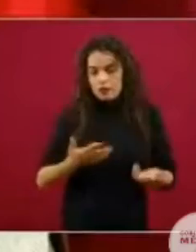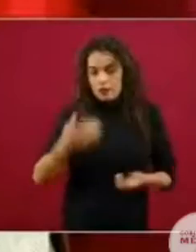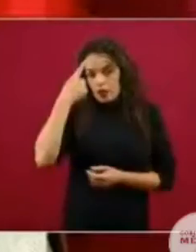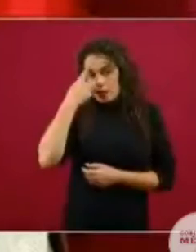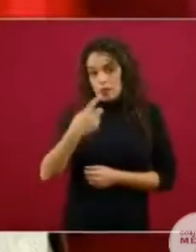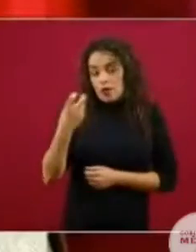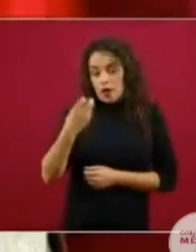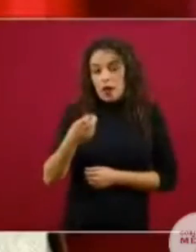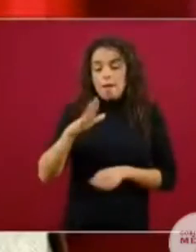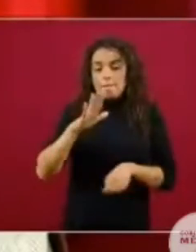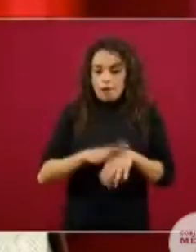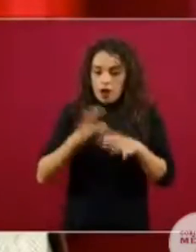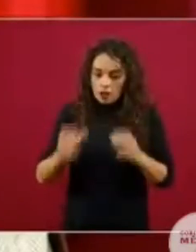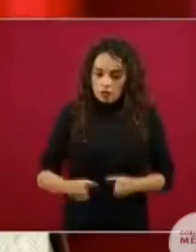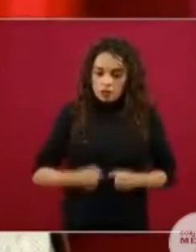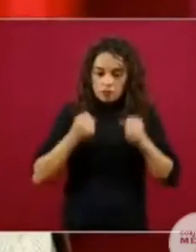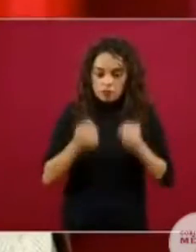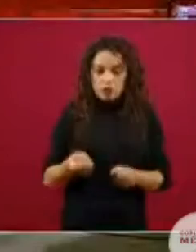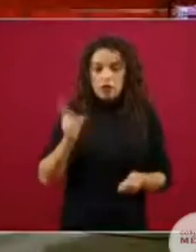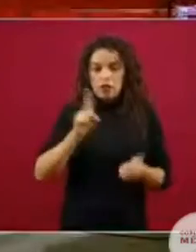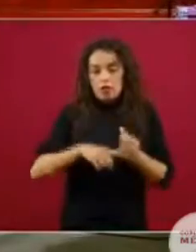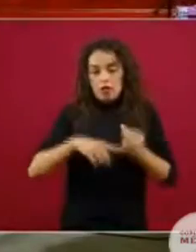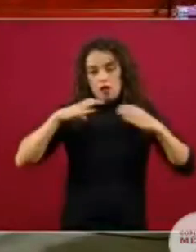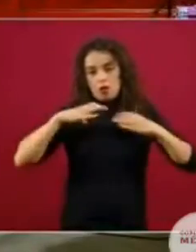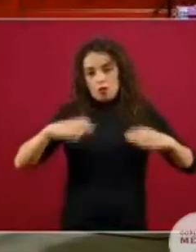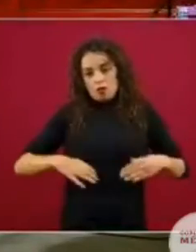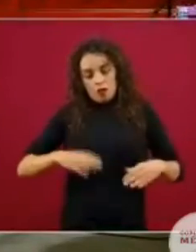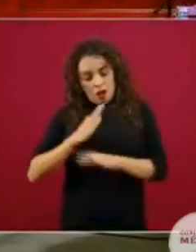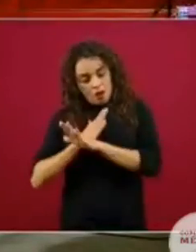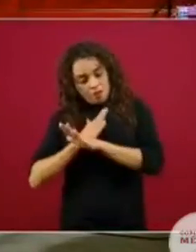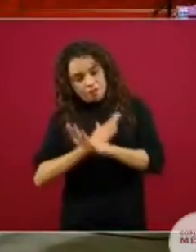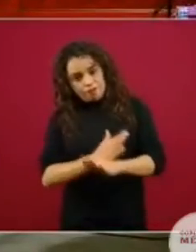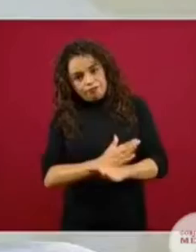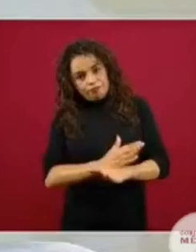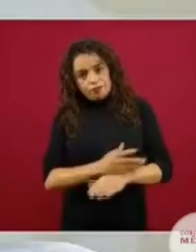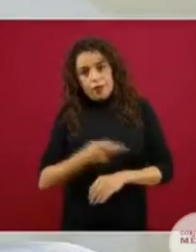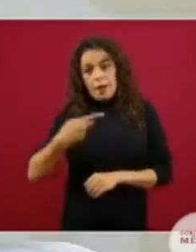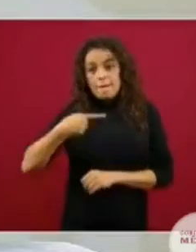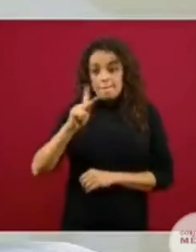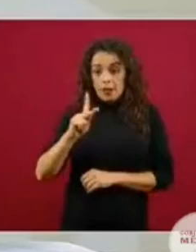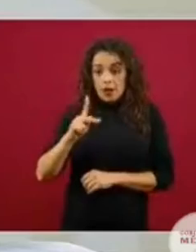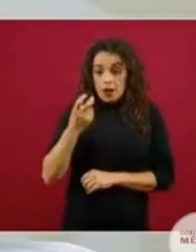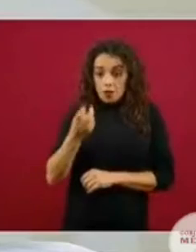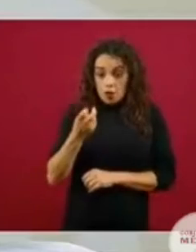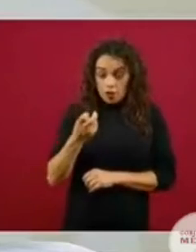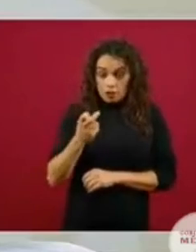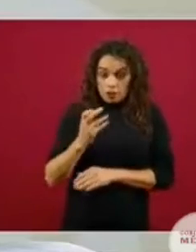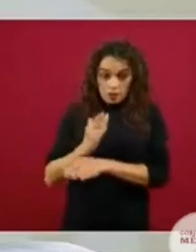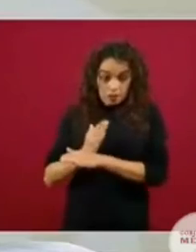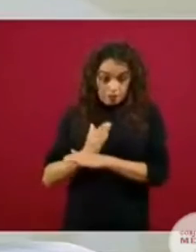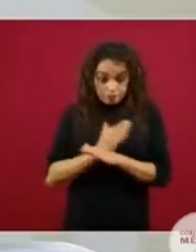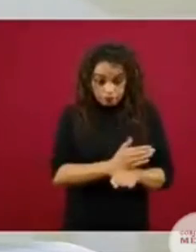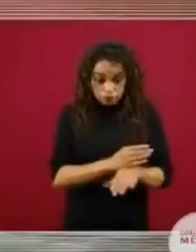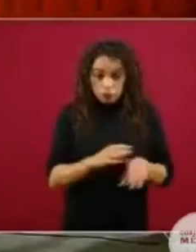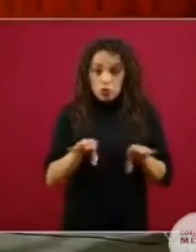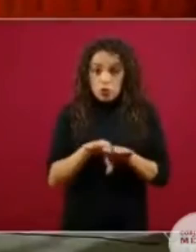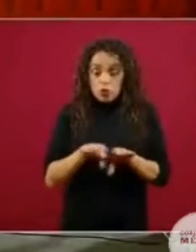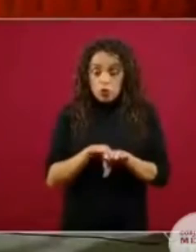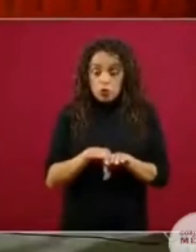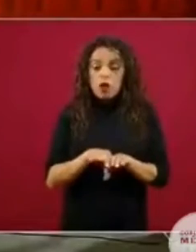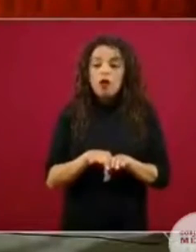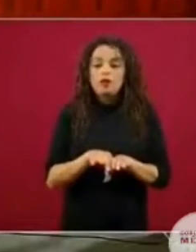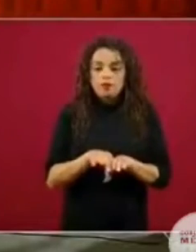reforzar nuestro sistema inmune pero hay otras cosas el sistema inmune también se refuerza y vamos a pronto